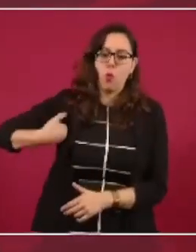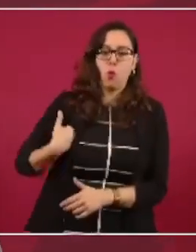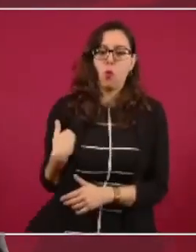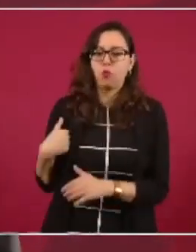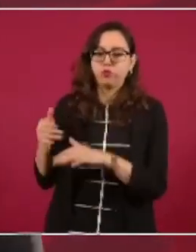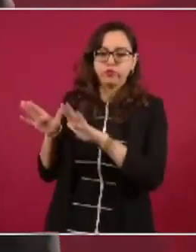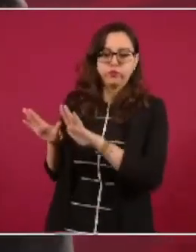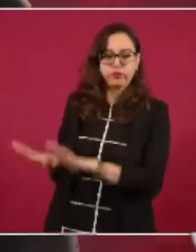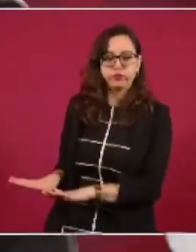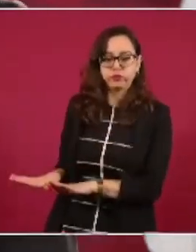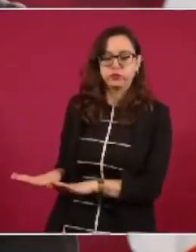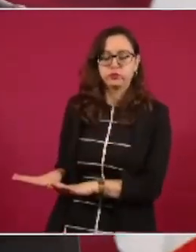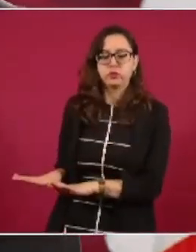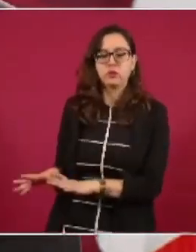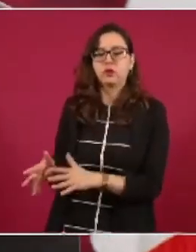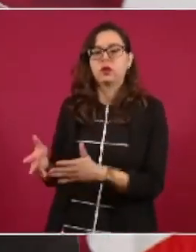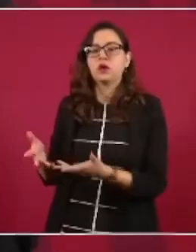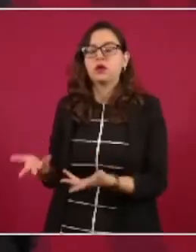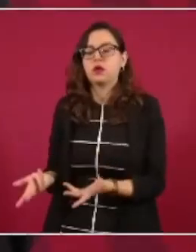Entonces,